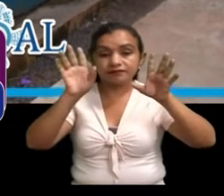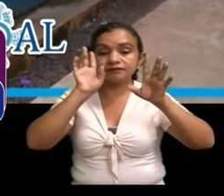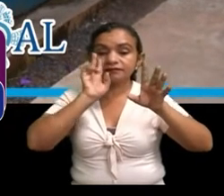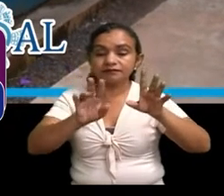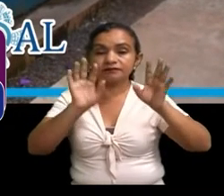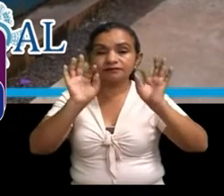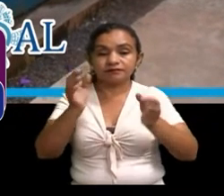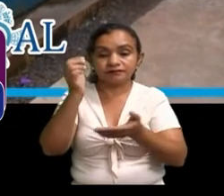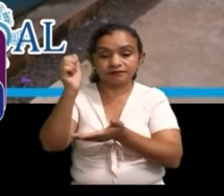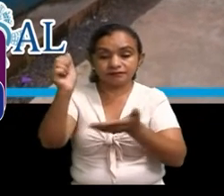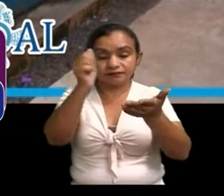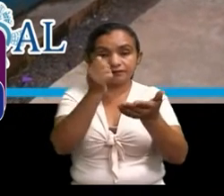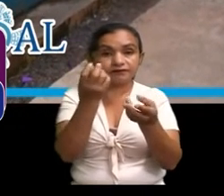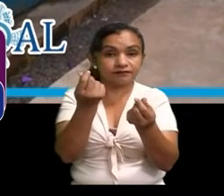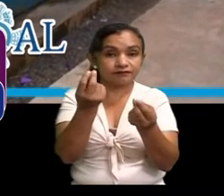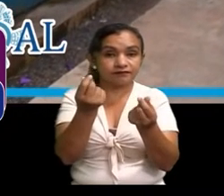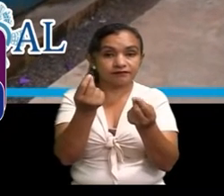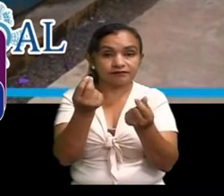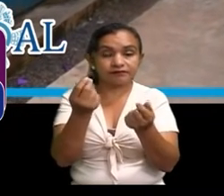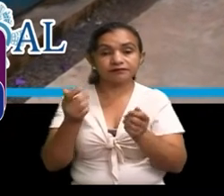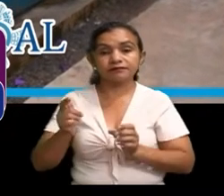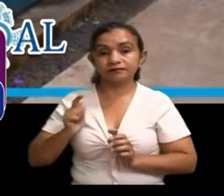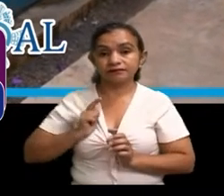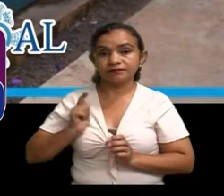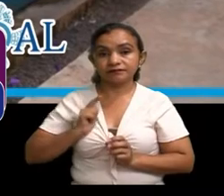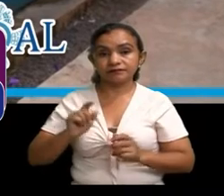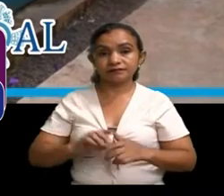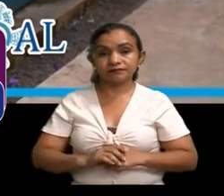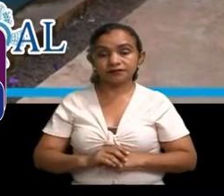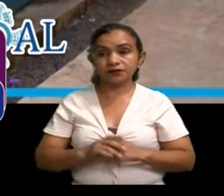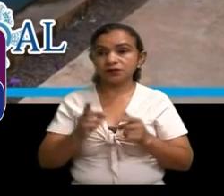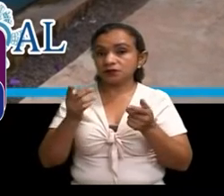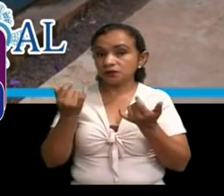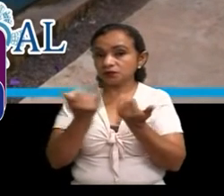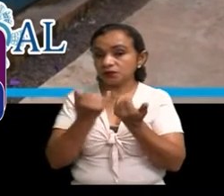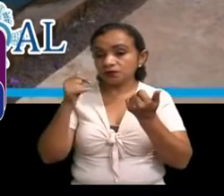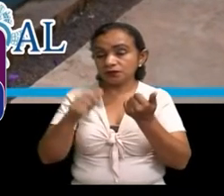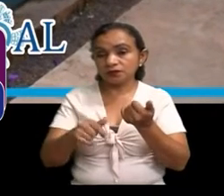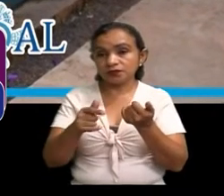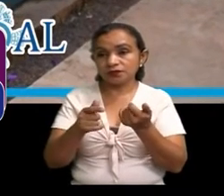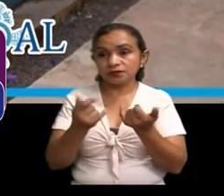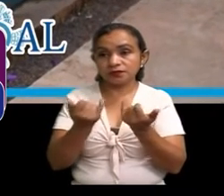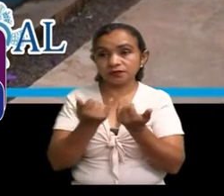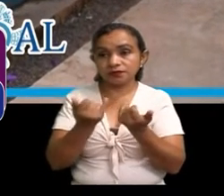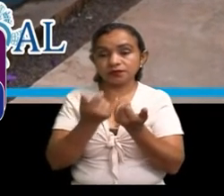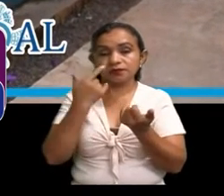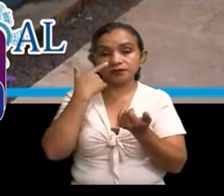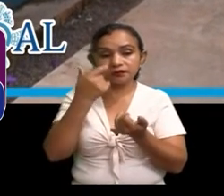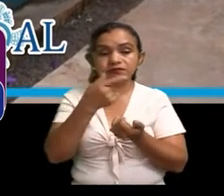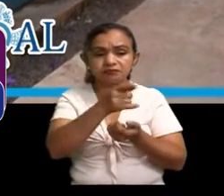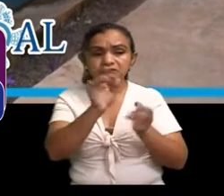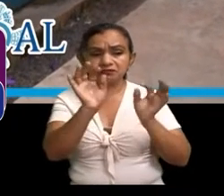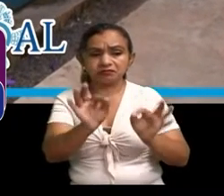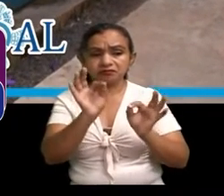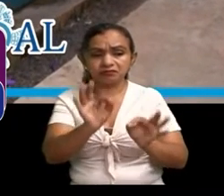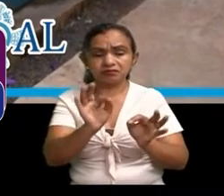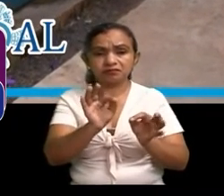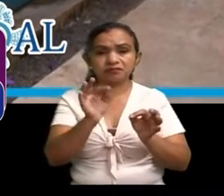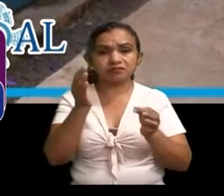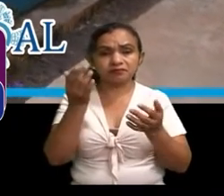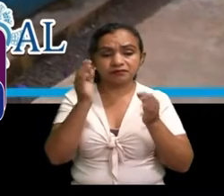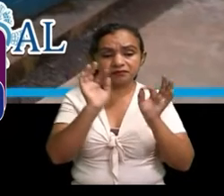estos fondos. Eso también hemos sido sujetos de reconocimiento pues de parte de la